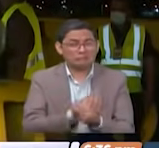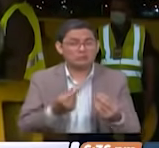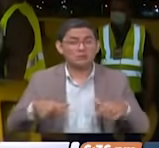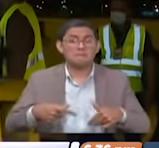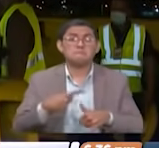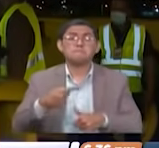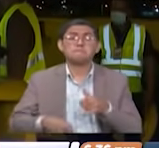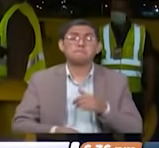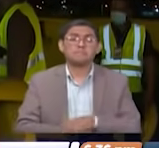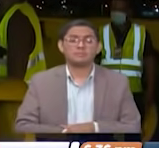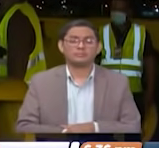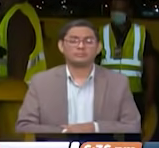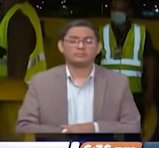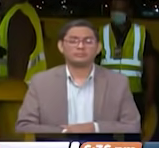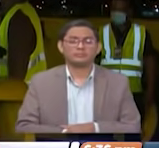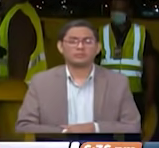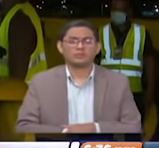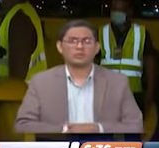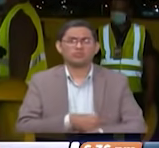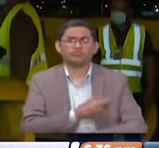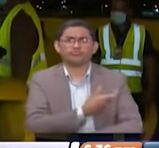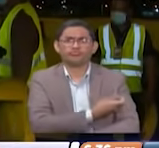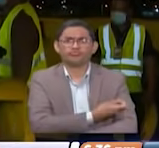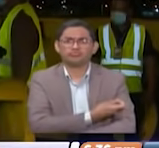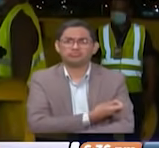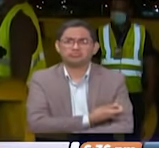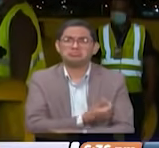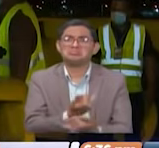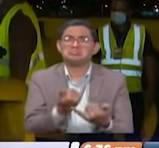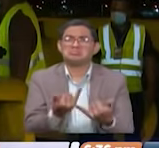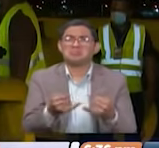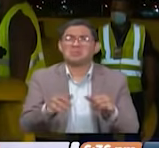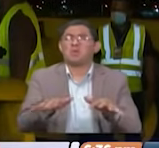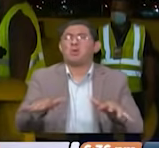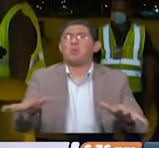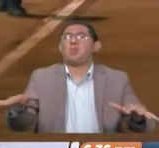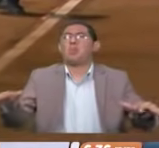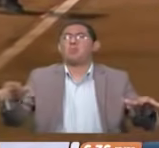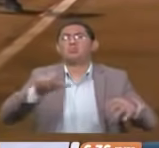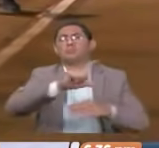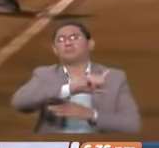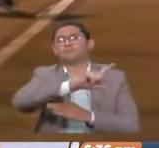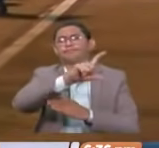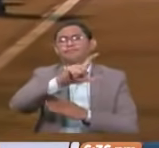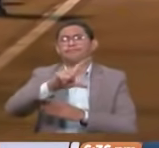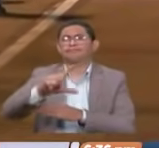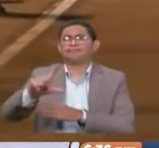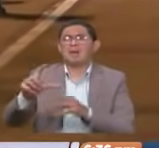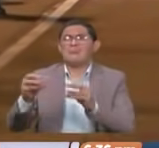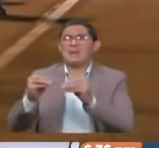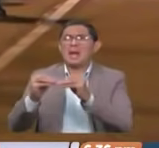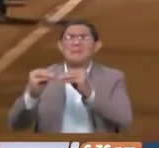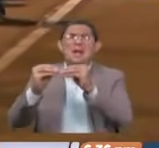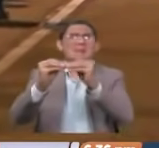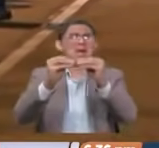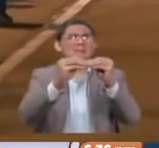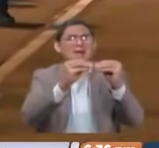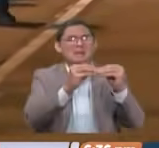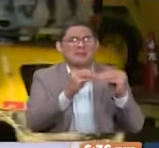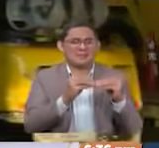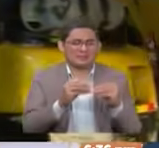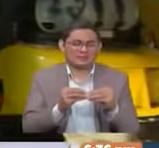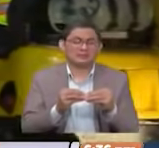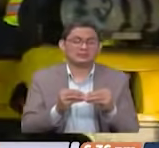la estrategia de barrido ha permitido mejorar la cobertura de vacunados a nivel nacional por ello es